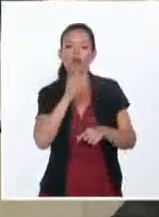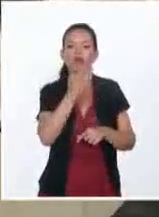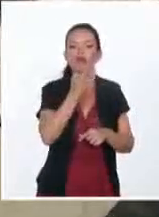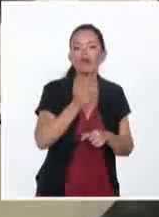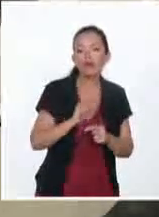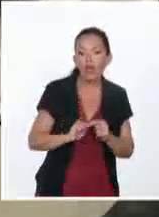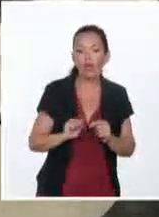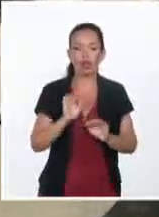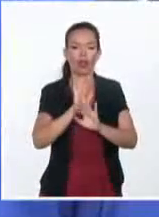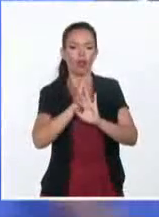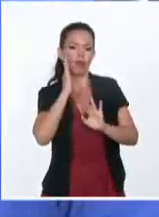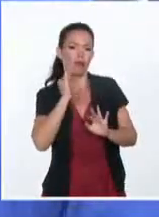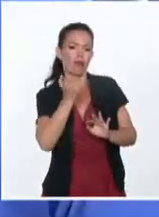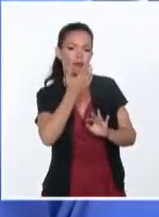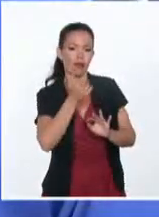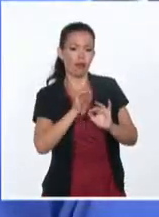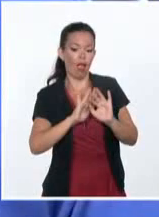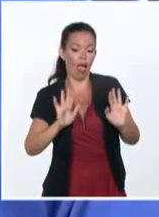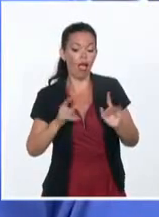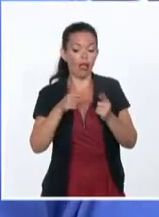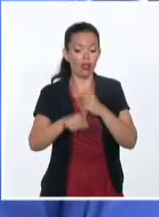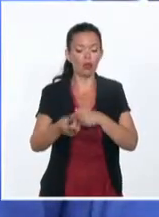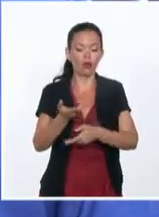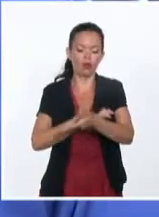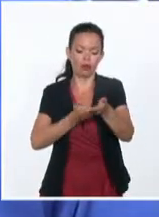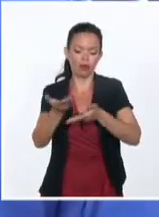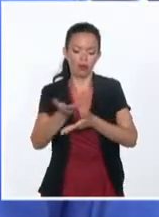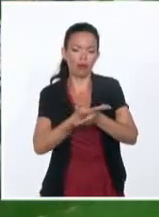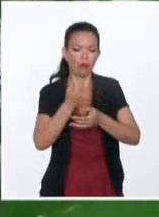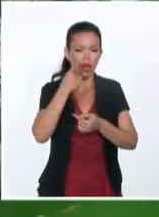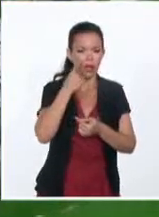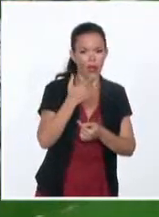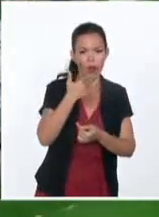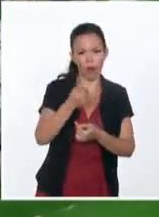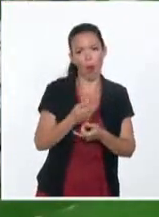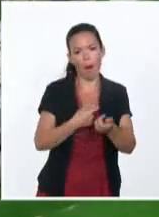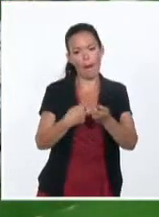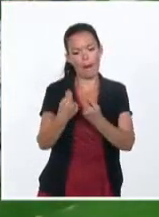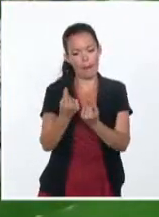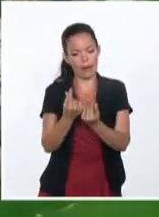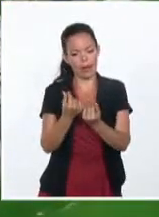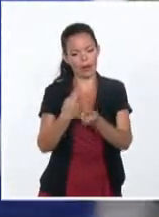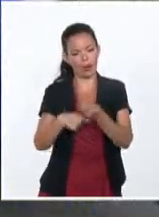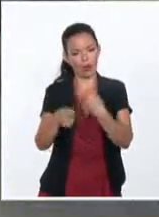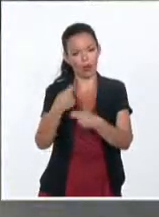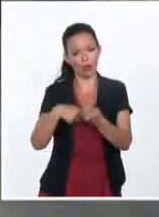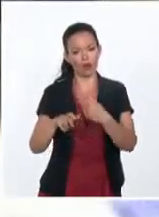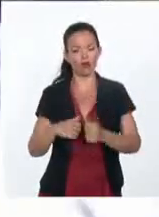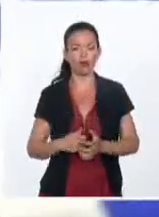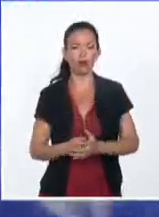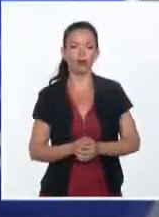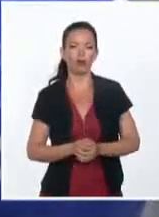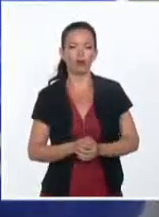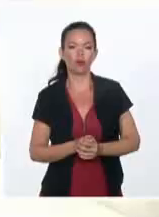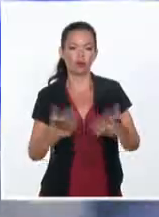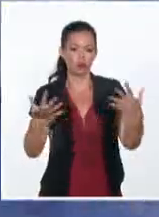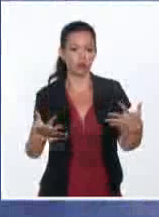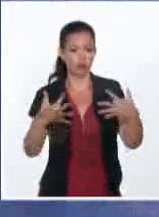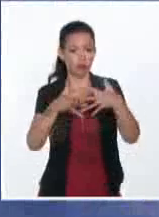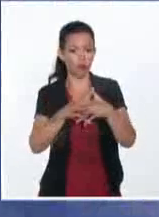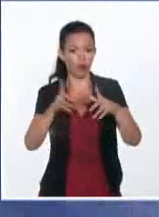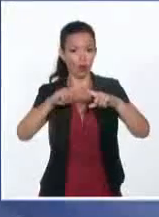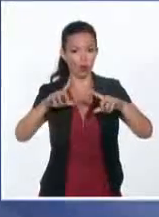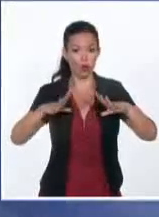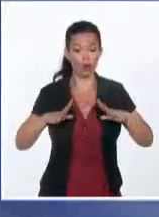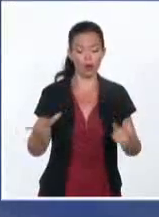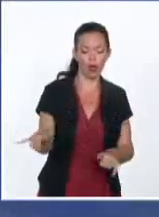de interactuar con ellos e interactuar con precio, o sea, en el mercado. La alianza con el turismo también ha asegurado la deseada estabilidad